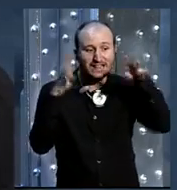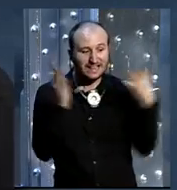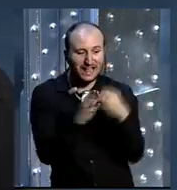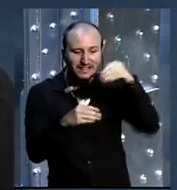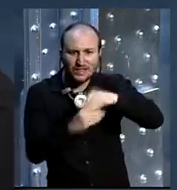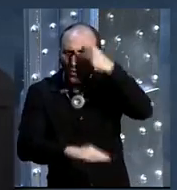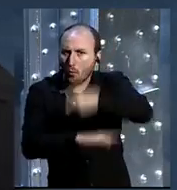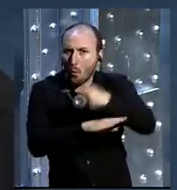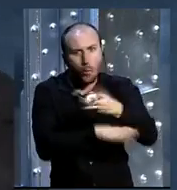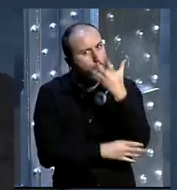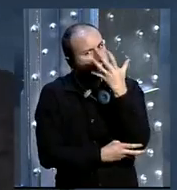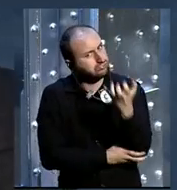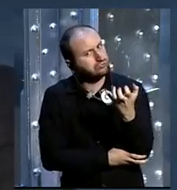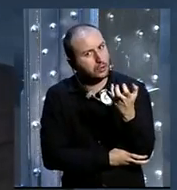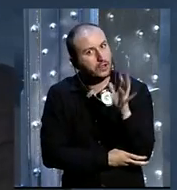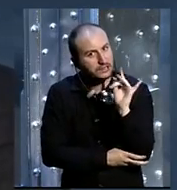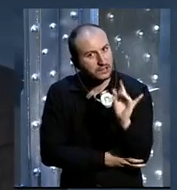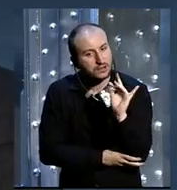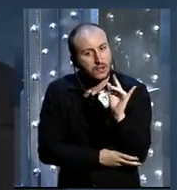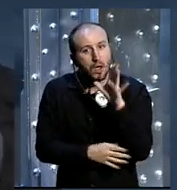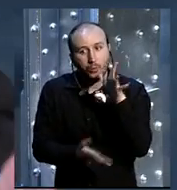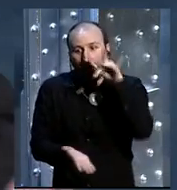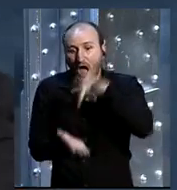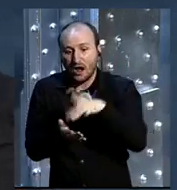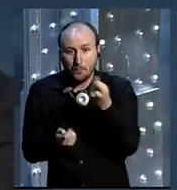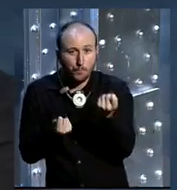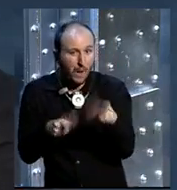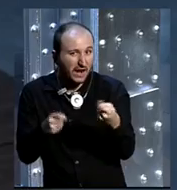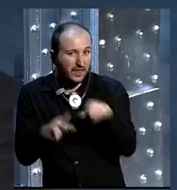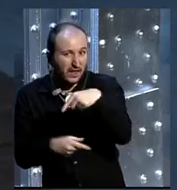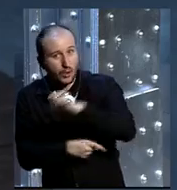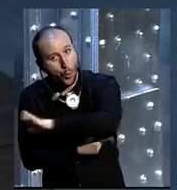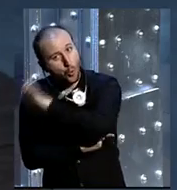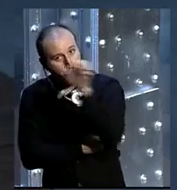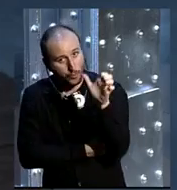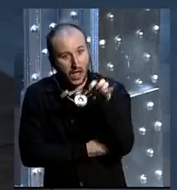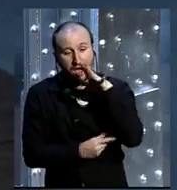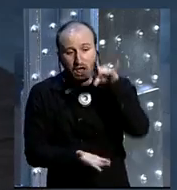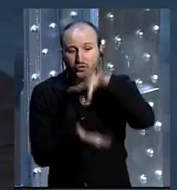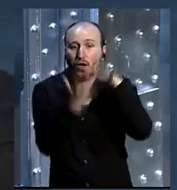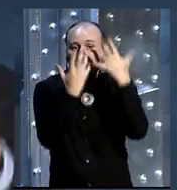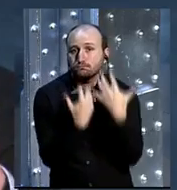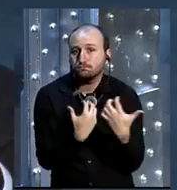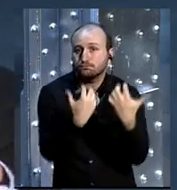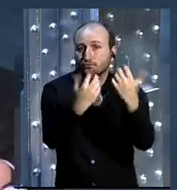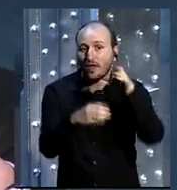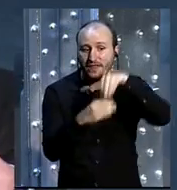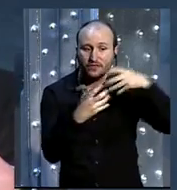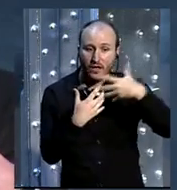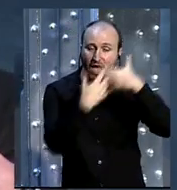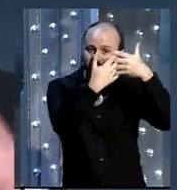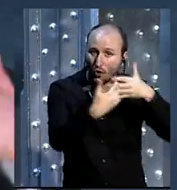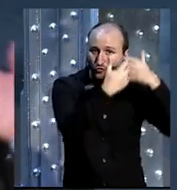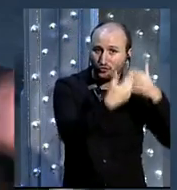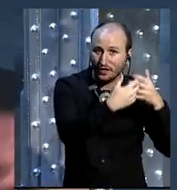muy estrictas que son bastante similares a las obligaciones que tenemos en Europa. Por lo tanto, tenemos auditorías que llevan a cabo auditores en Estados Unidos, y